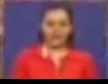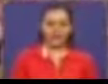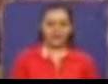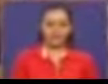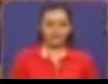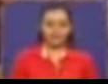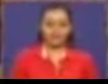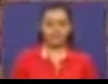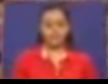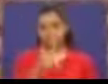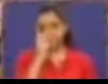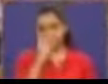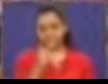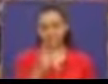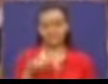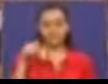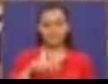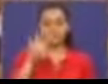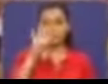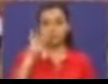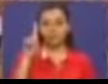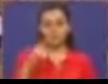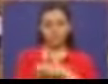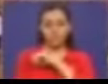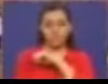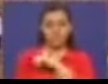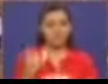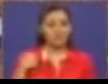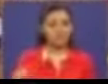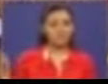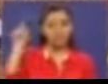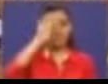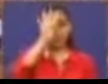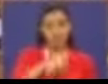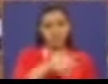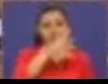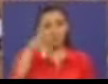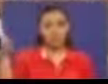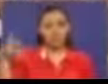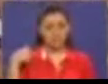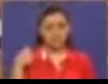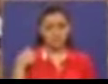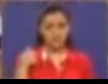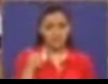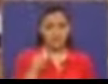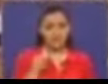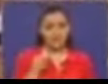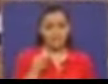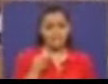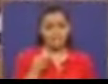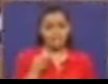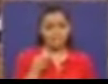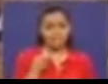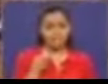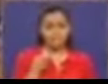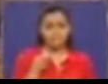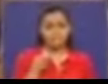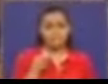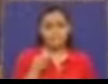Pero miren, aquí hay 41 países, ¿tienen el resto de la tabla o no? ¿Solo los 20 primeros o si tienen el resto?